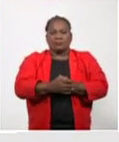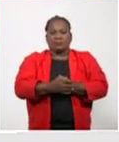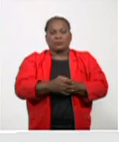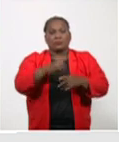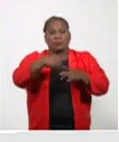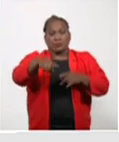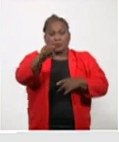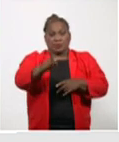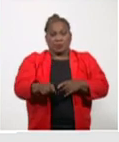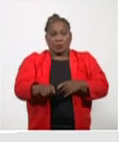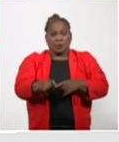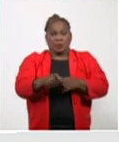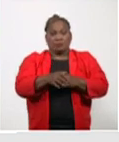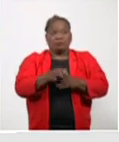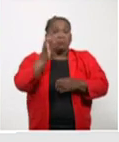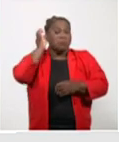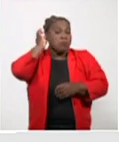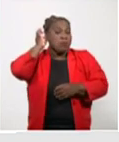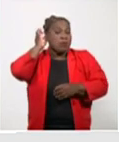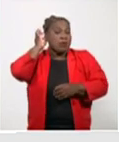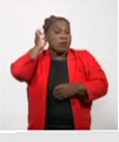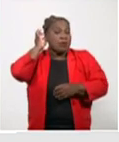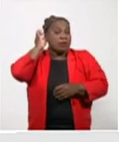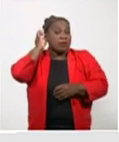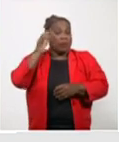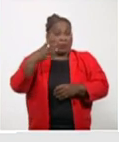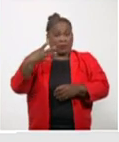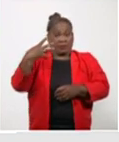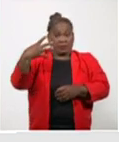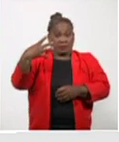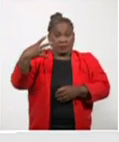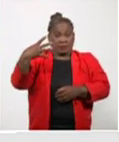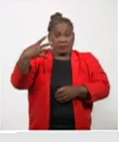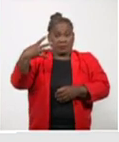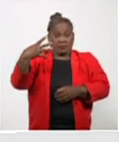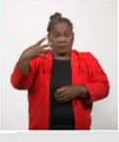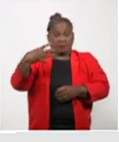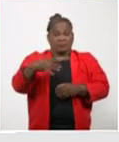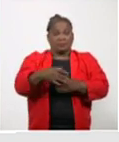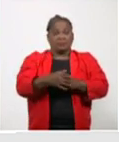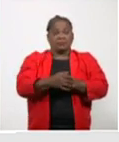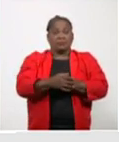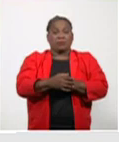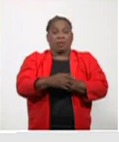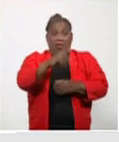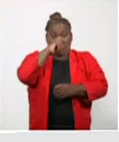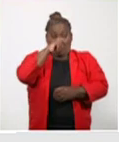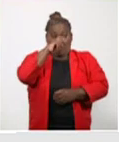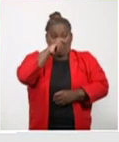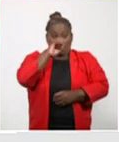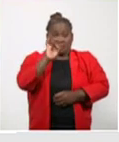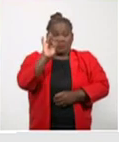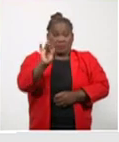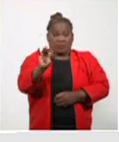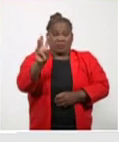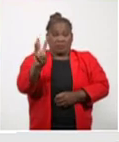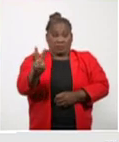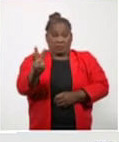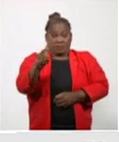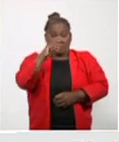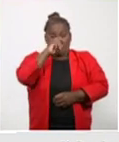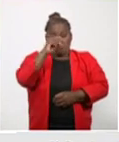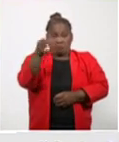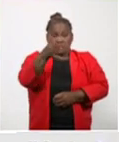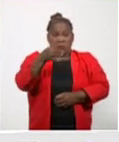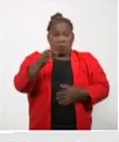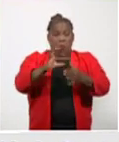La otra paciente que fallece en el día de ayer era una señora de 73 años del municipio de